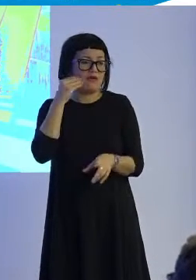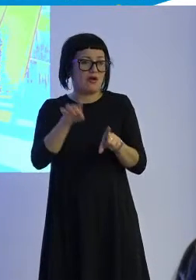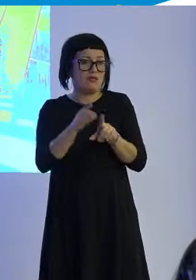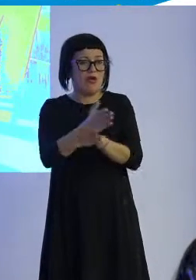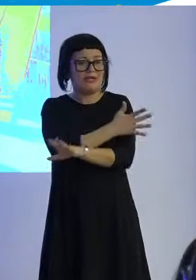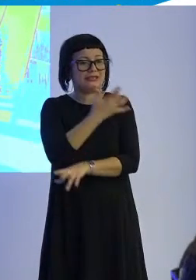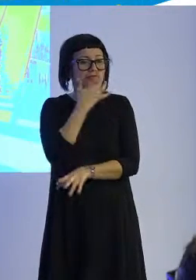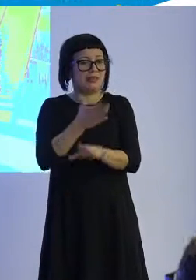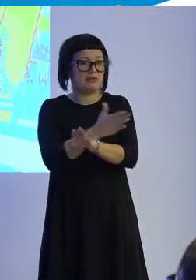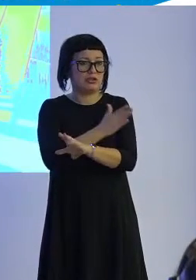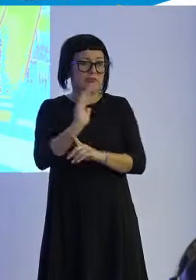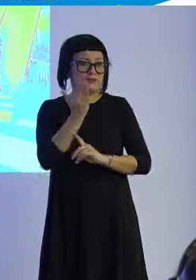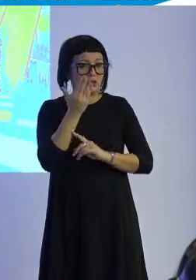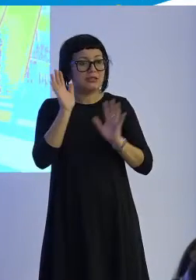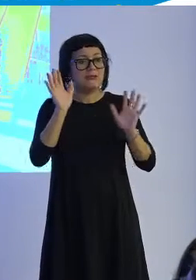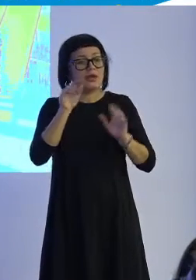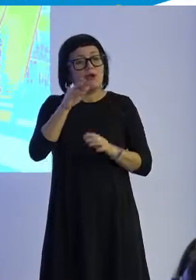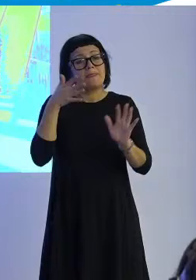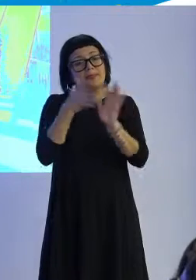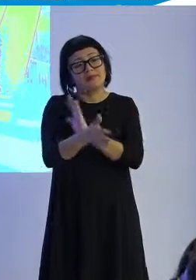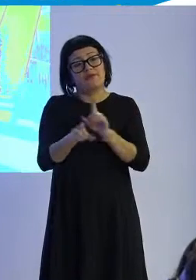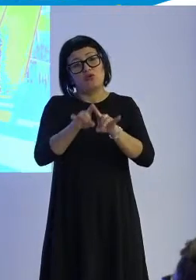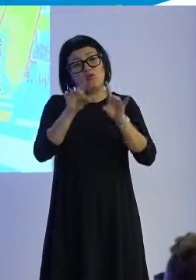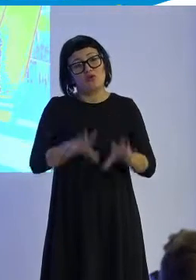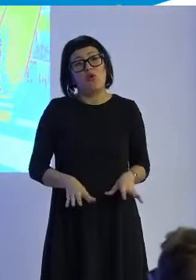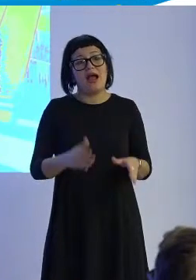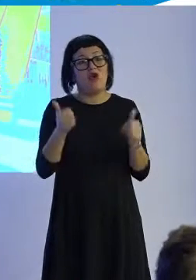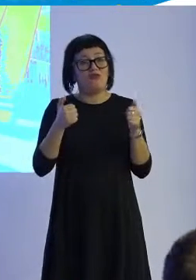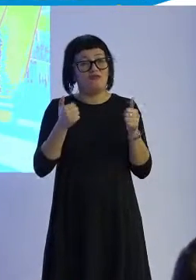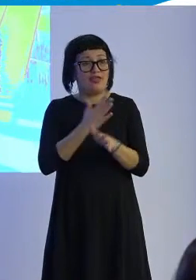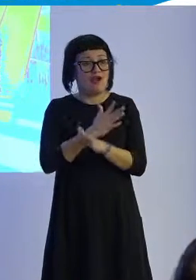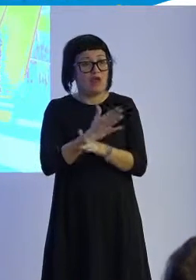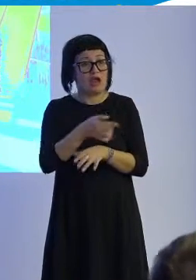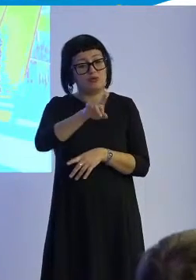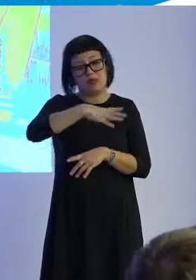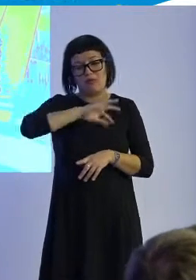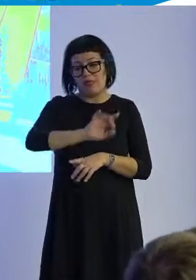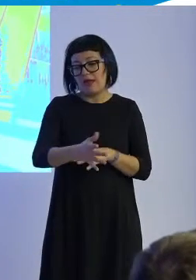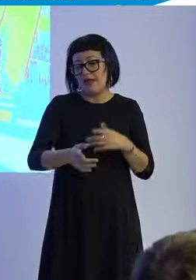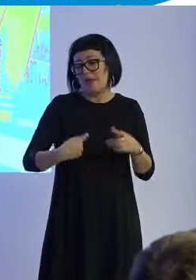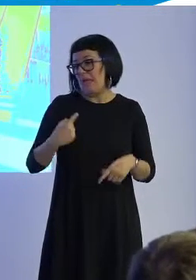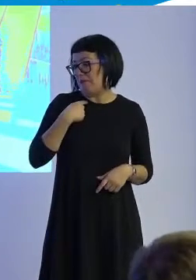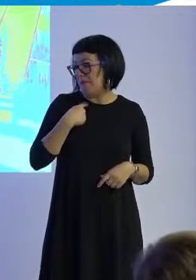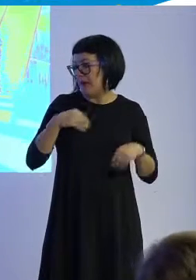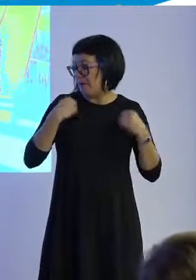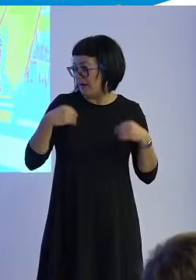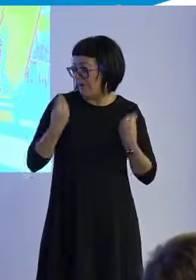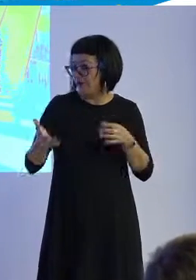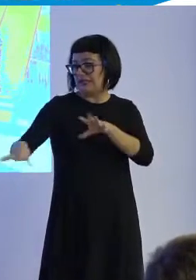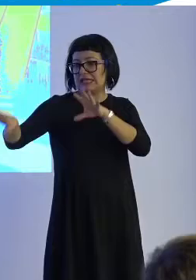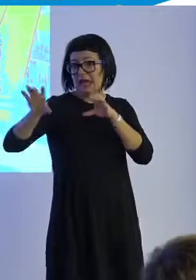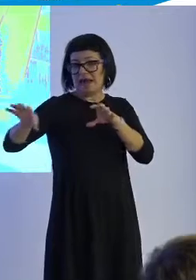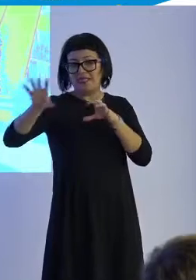ejemplos que nos han enseñado antes, pero no deja de ser un videojuego donde puede ser para aprender, o puede ser para divertirse, o puede